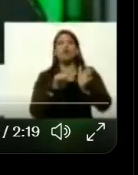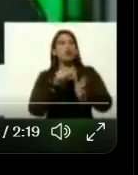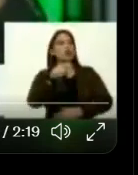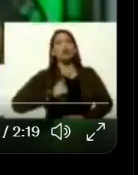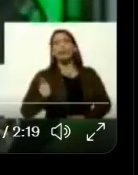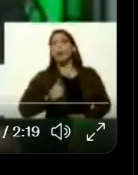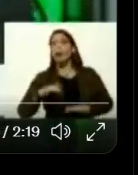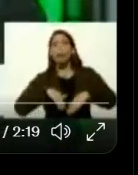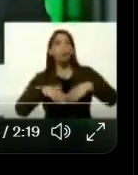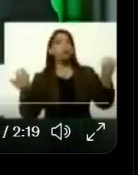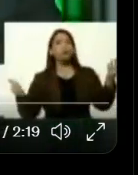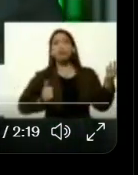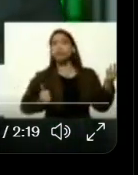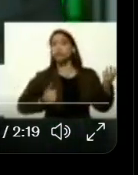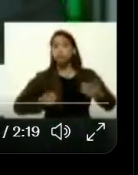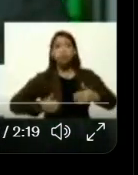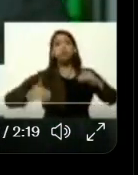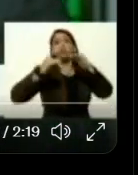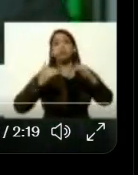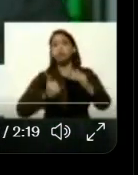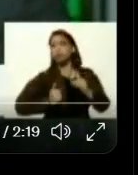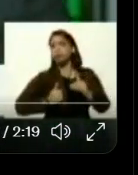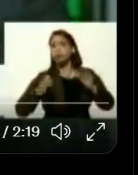como tú quieras